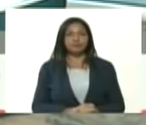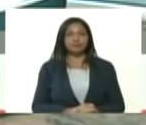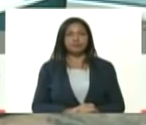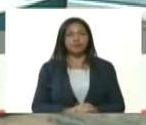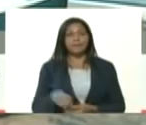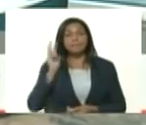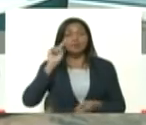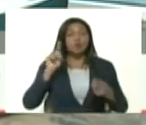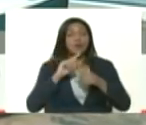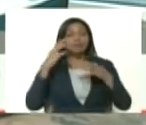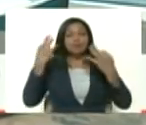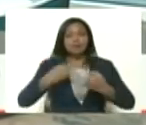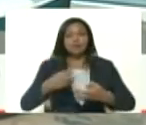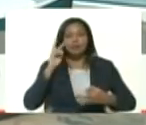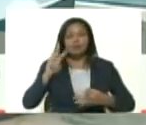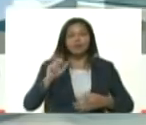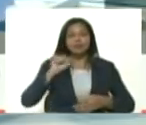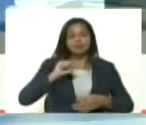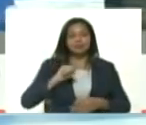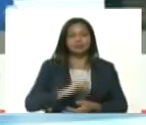Véanla para que la vean.